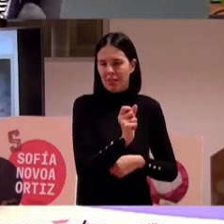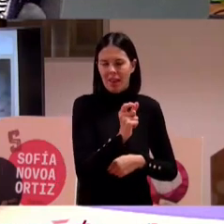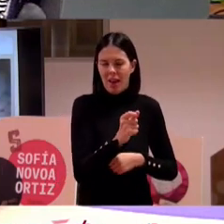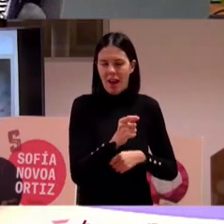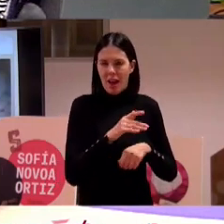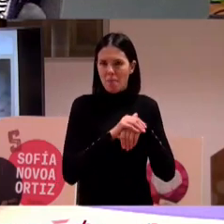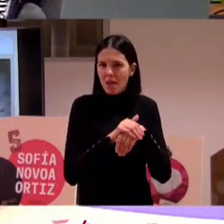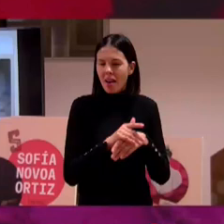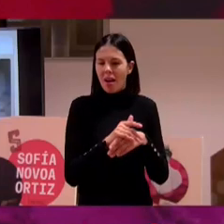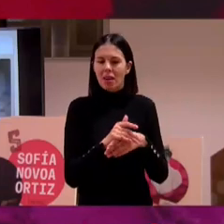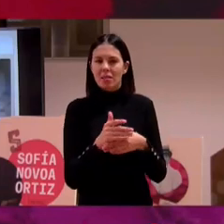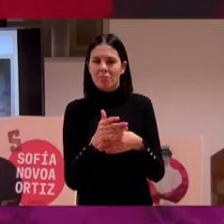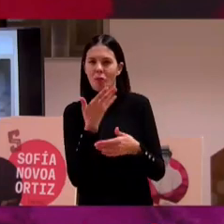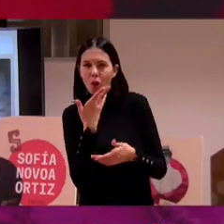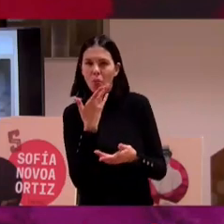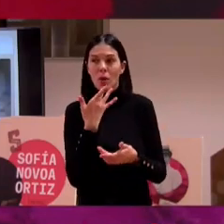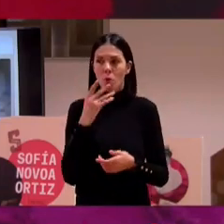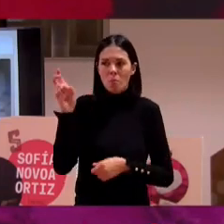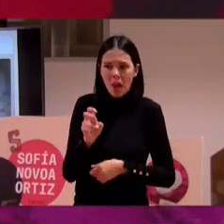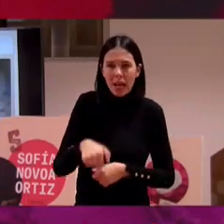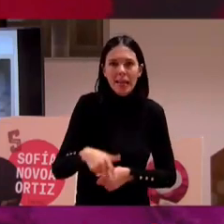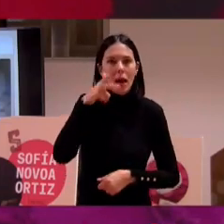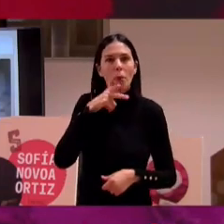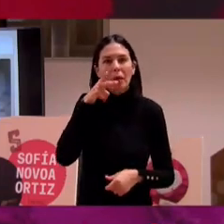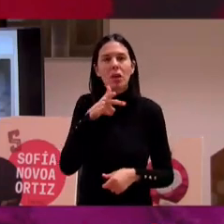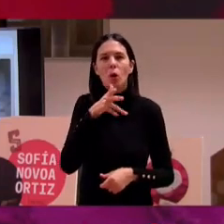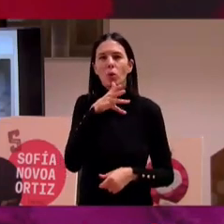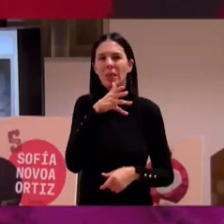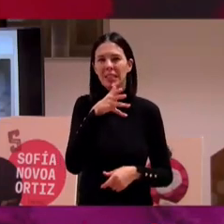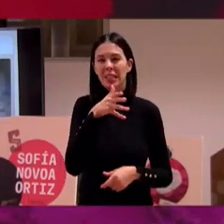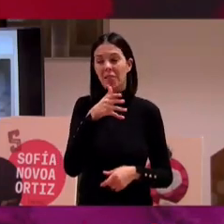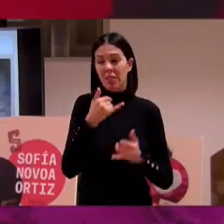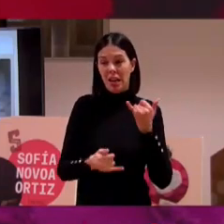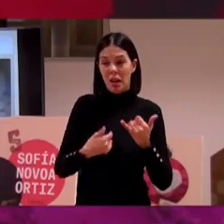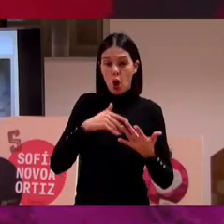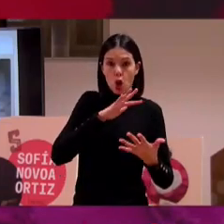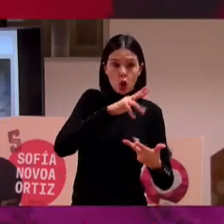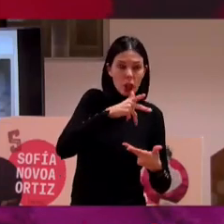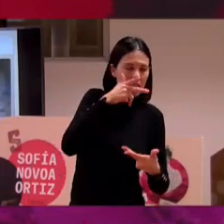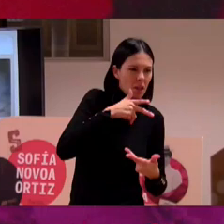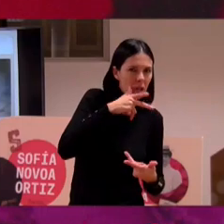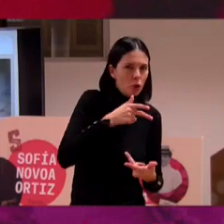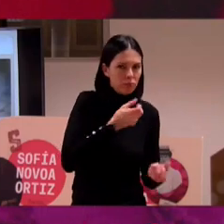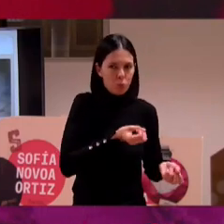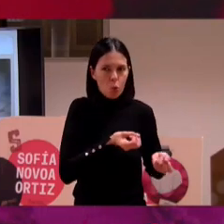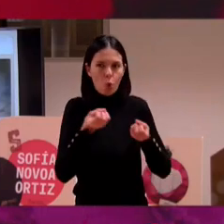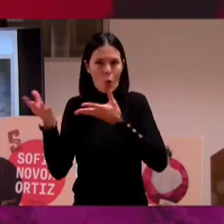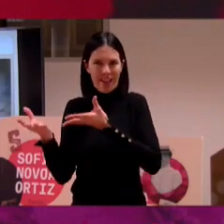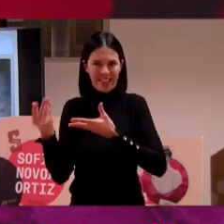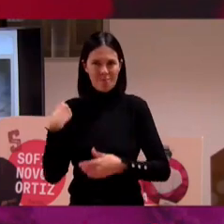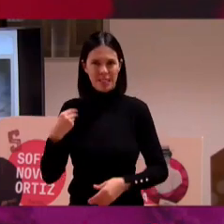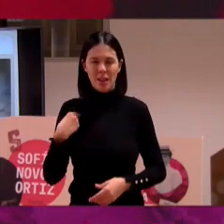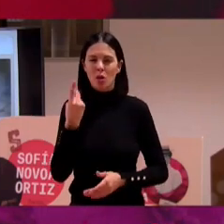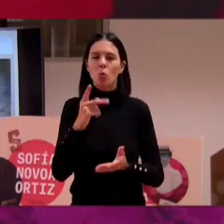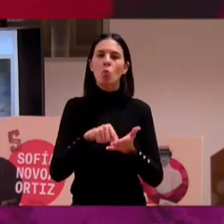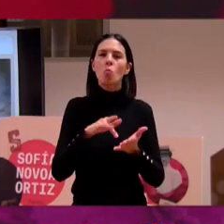tamén, cada vez que ven a Vigo, e máis, é porque recibe as noticias de Vigo, de feito, nun